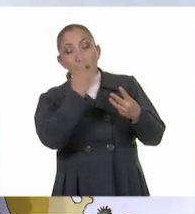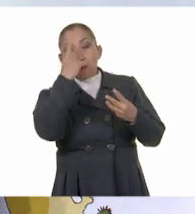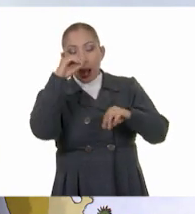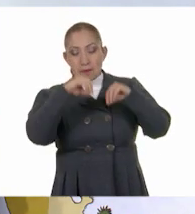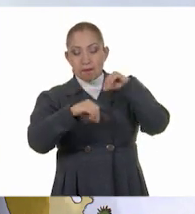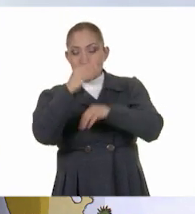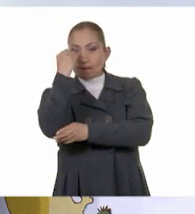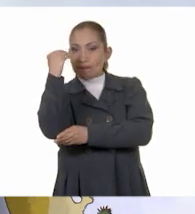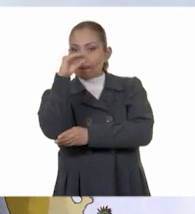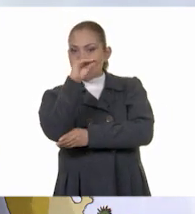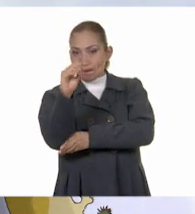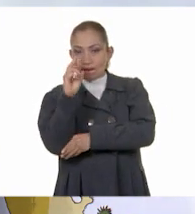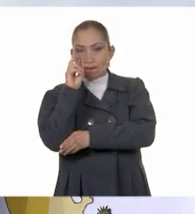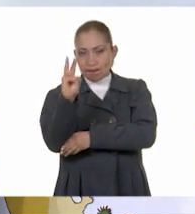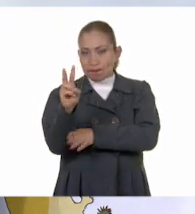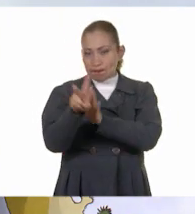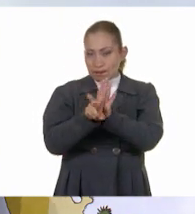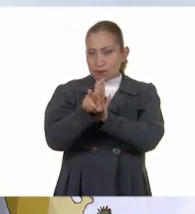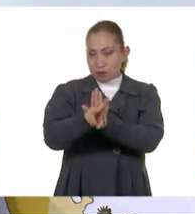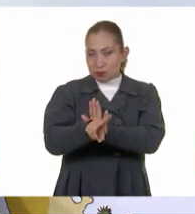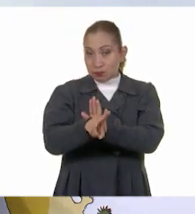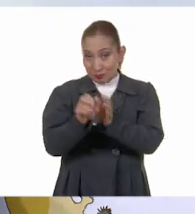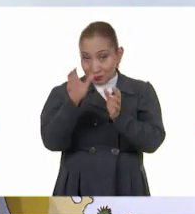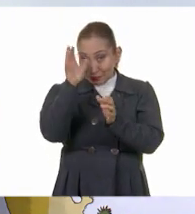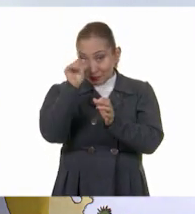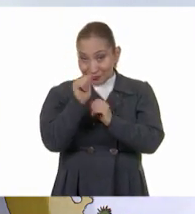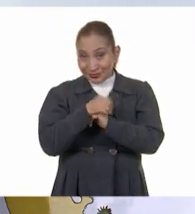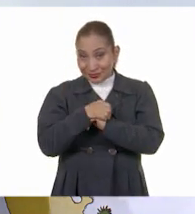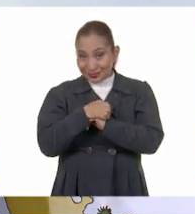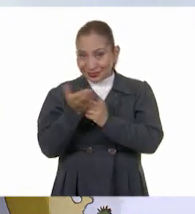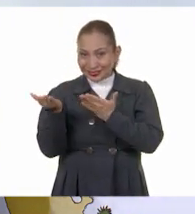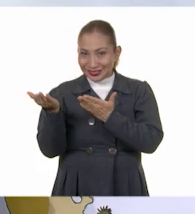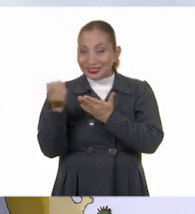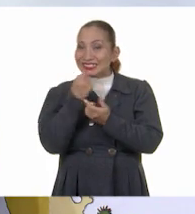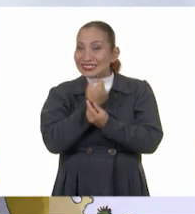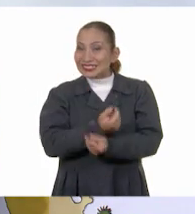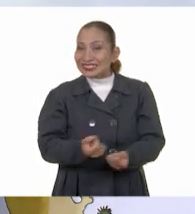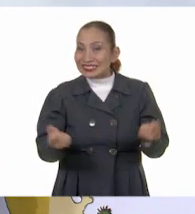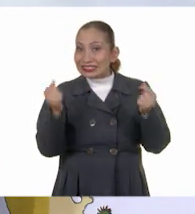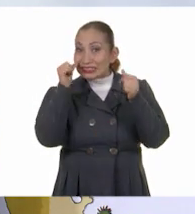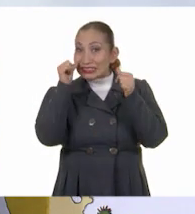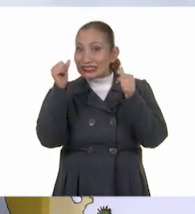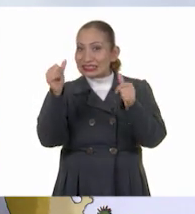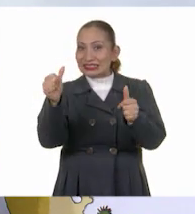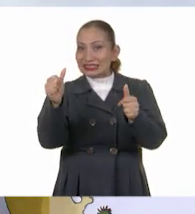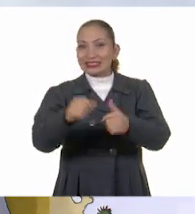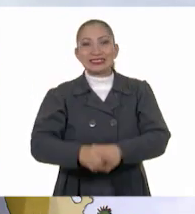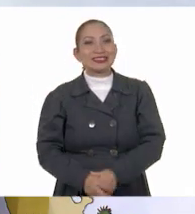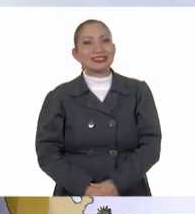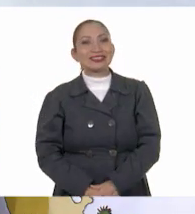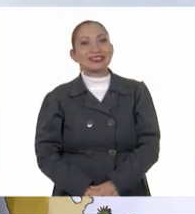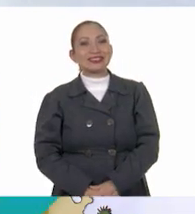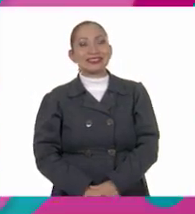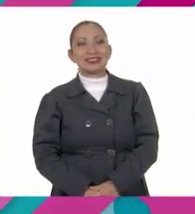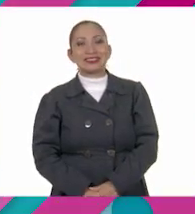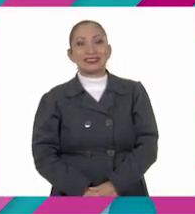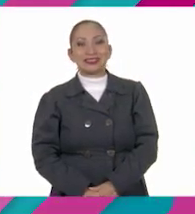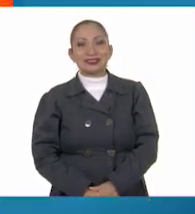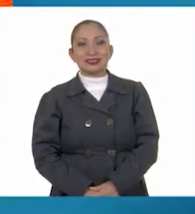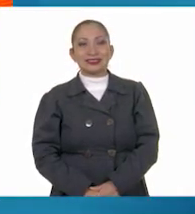títere ahora sí. Así que vamos a seguir viendo el video, ¿de acuerdo? De acuerdo. Niñas y niños, pongan mucha atención.